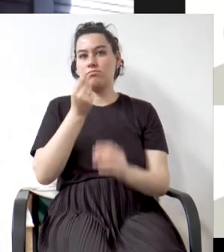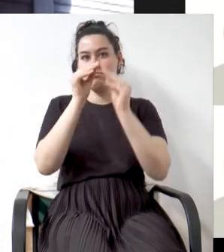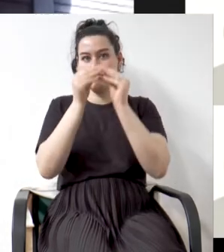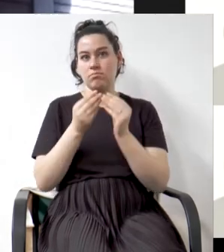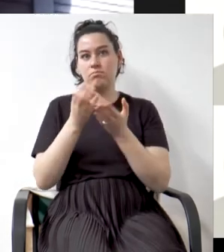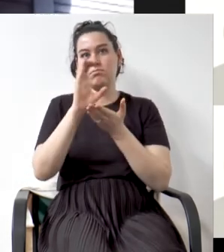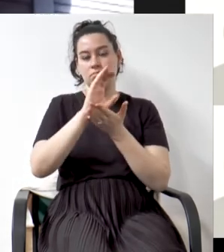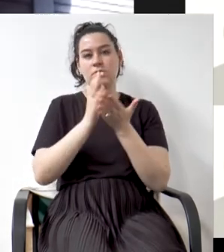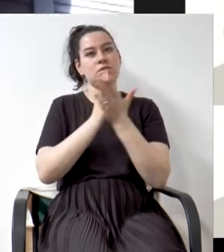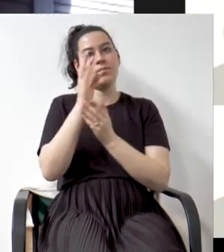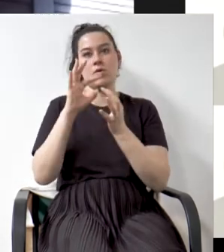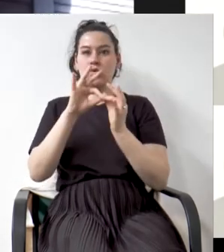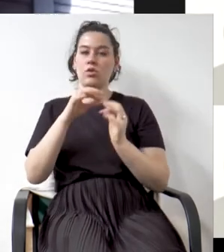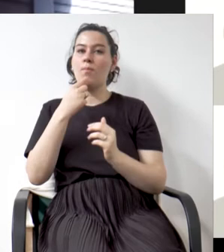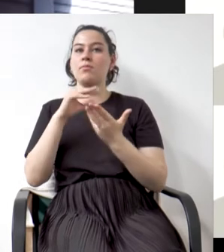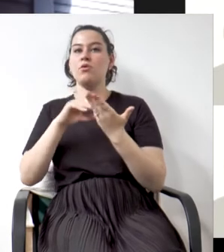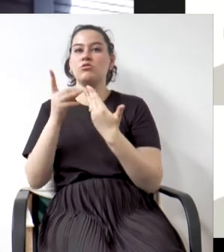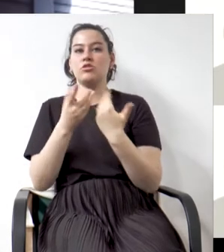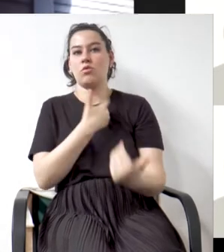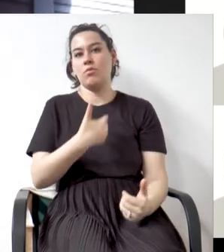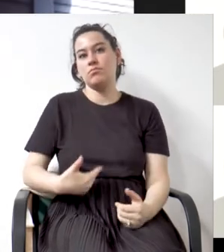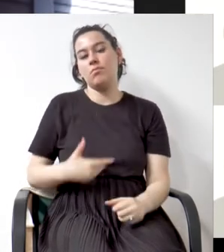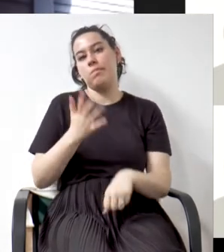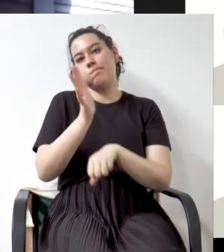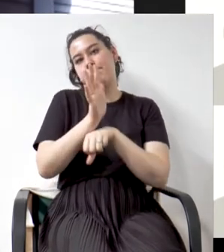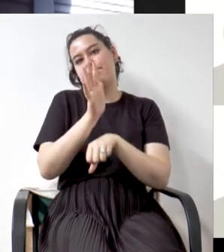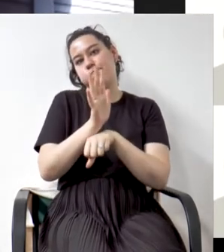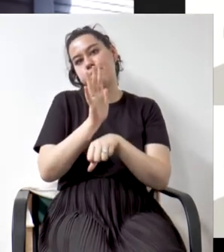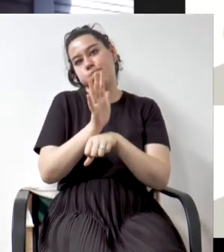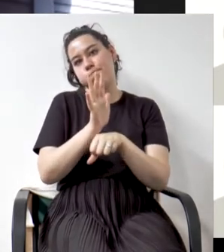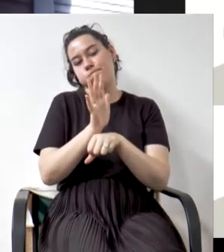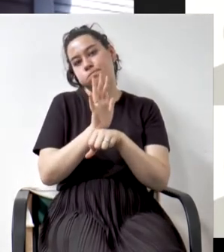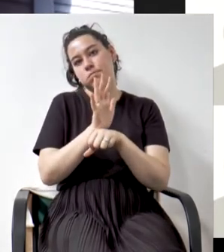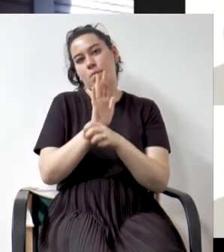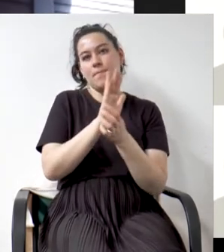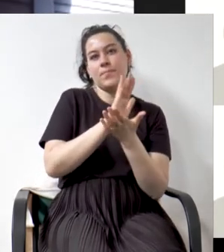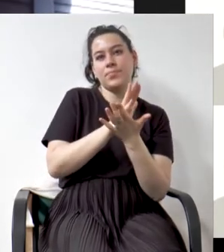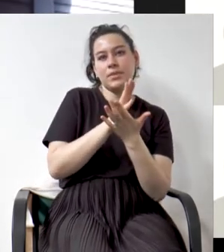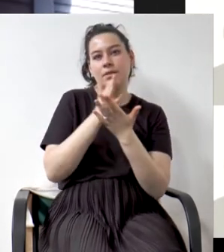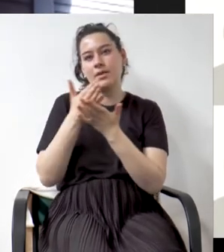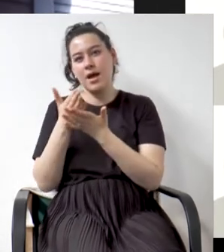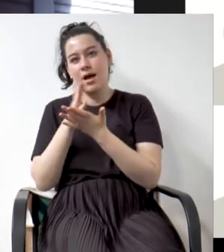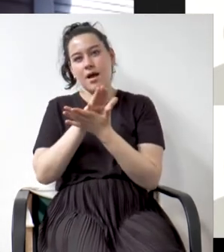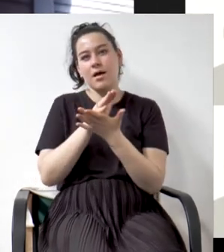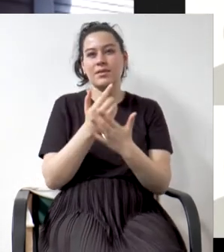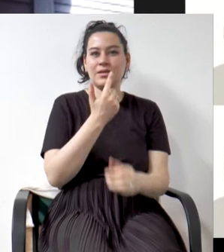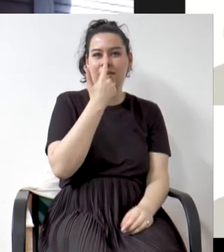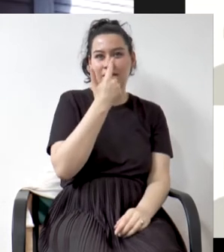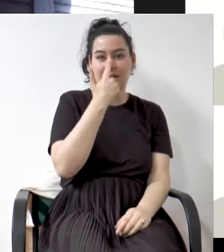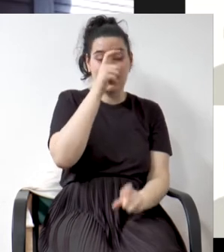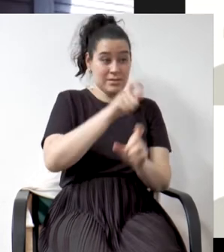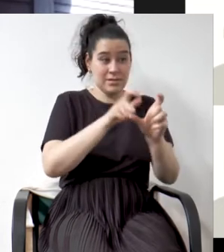presupuestales son siempre una síntesis política, una especie de punto medio, digamos, entre los intereses de todos los